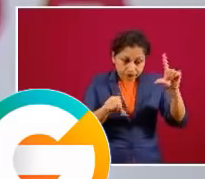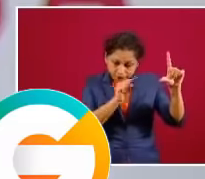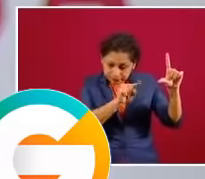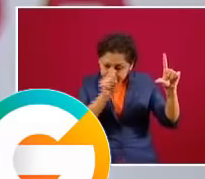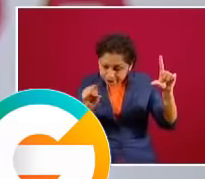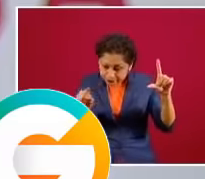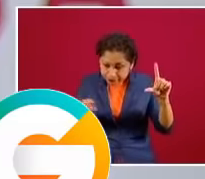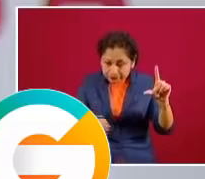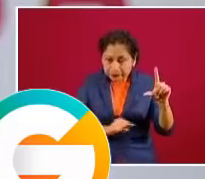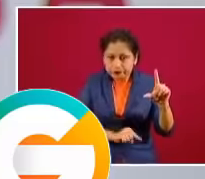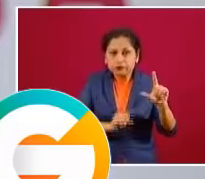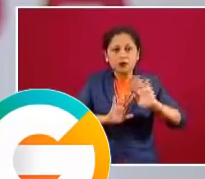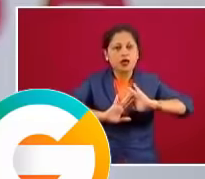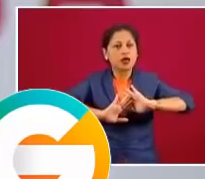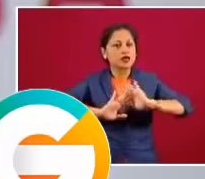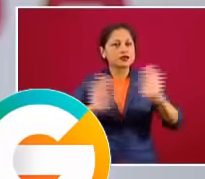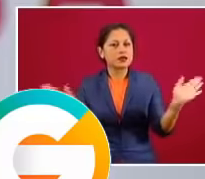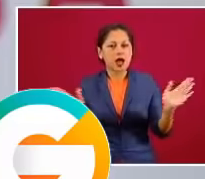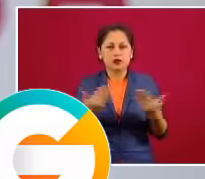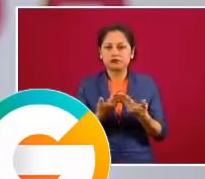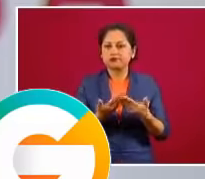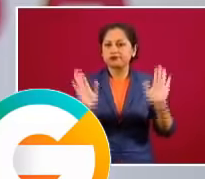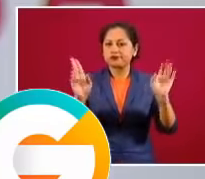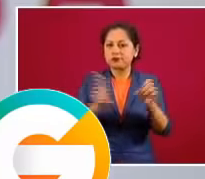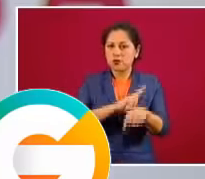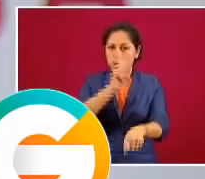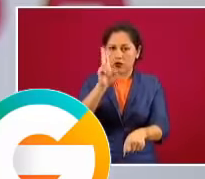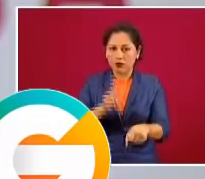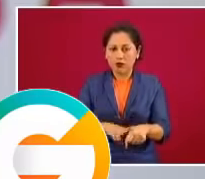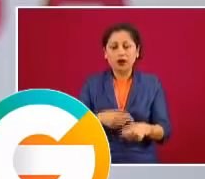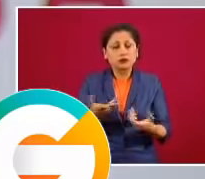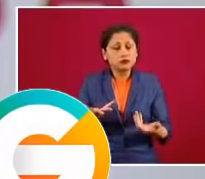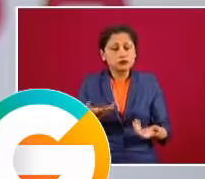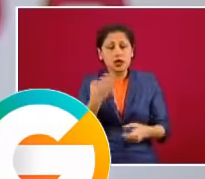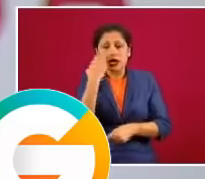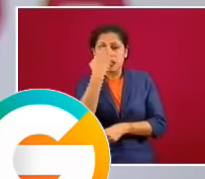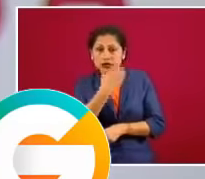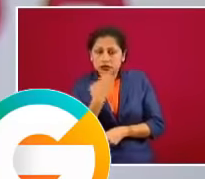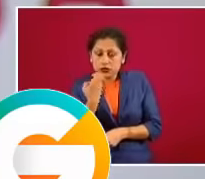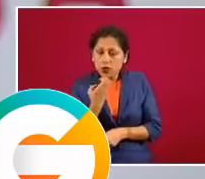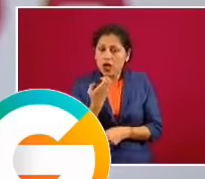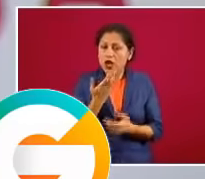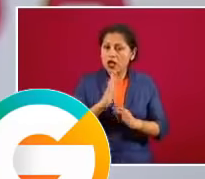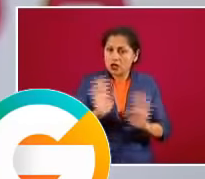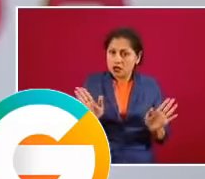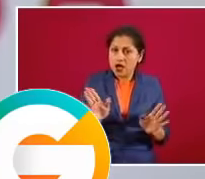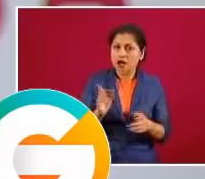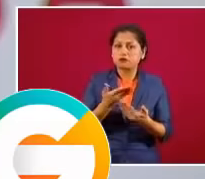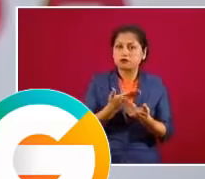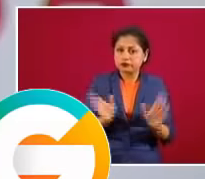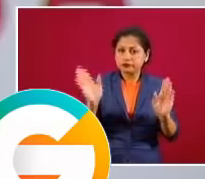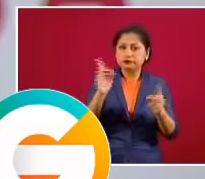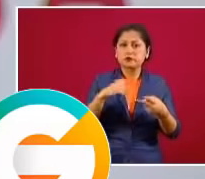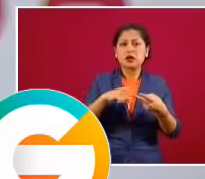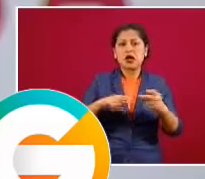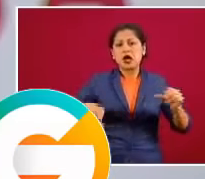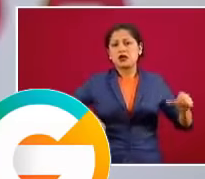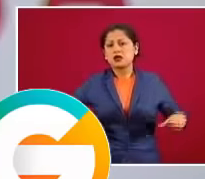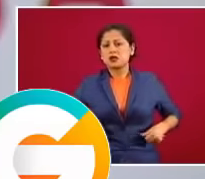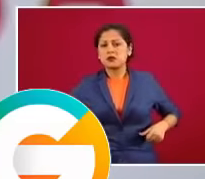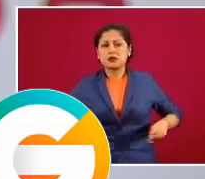Esto es regreso a clases y a todas las actividades